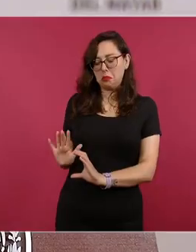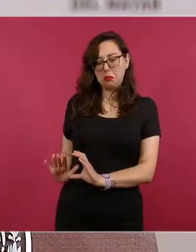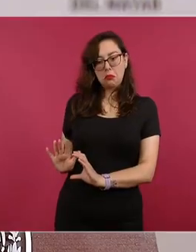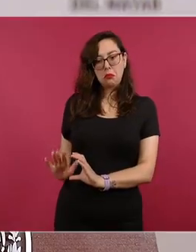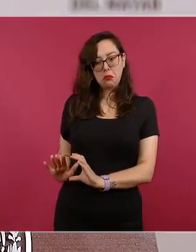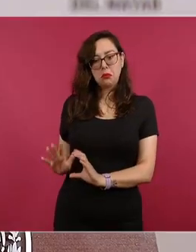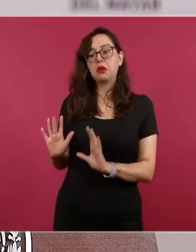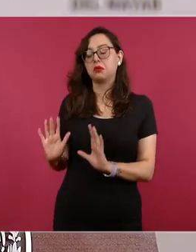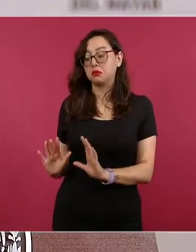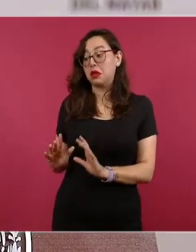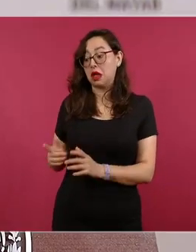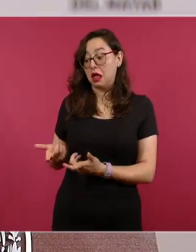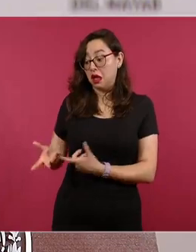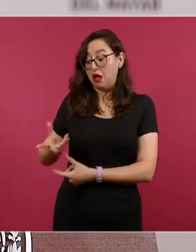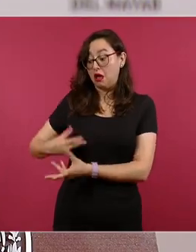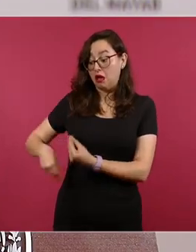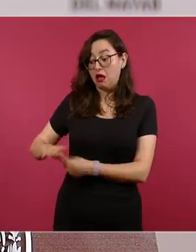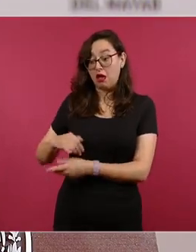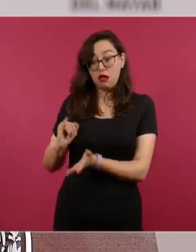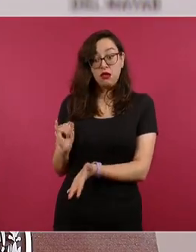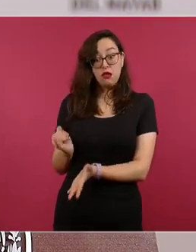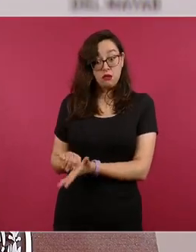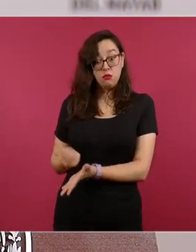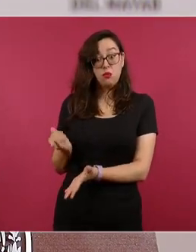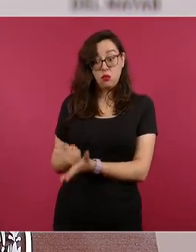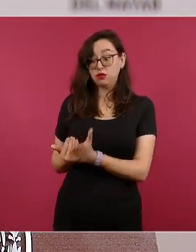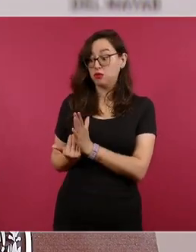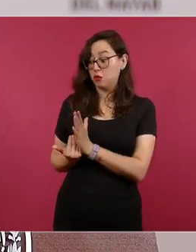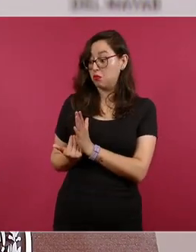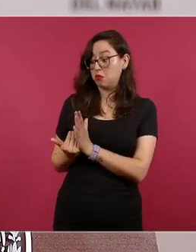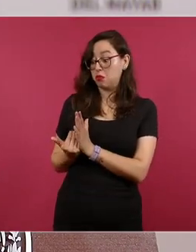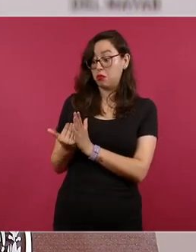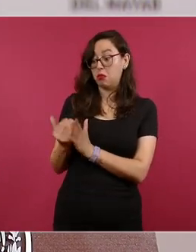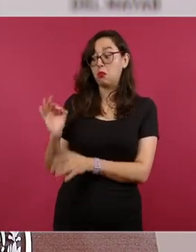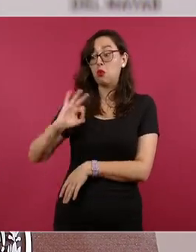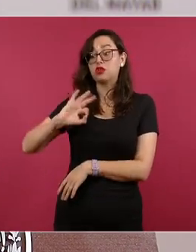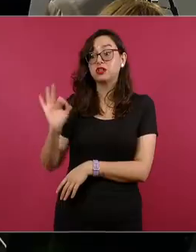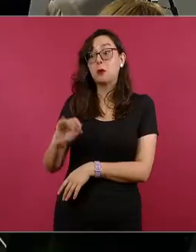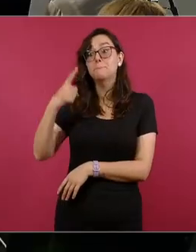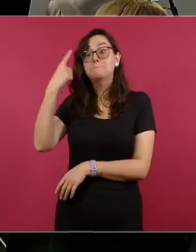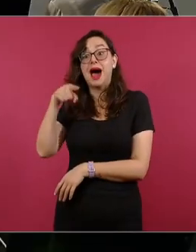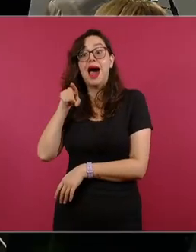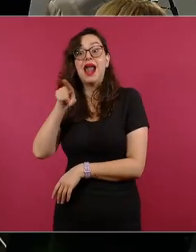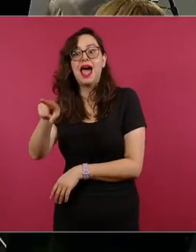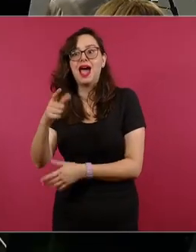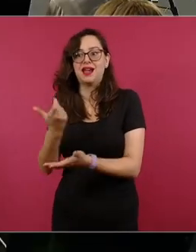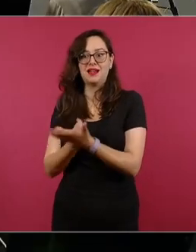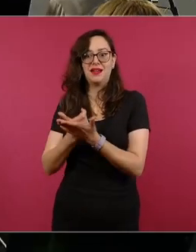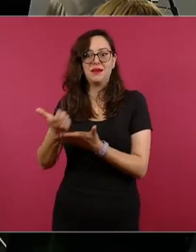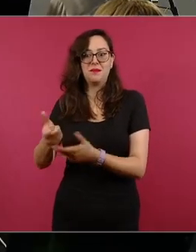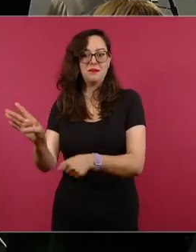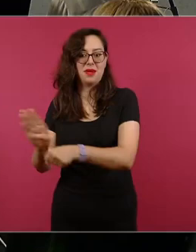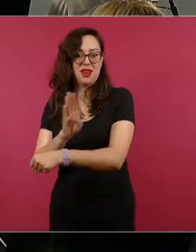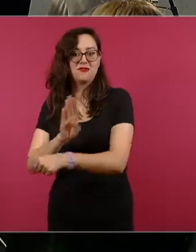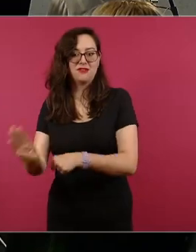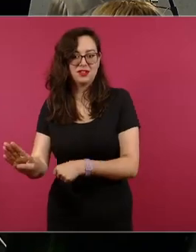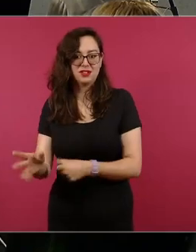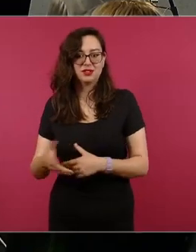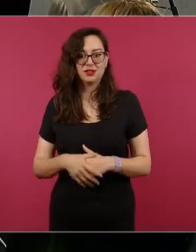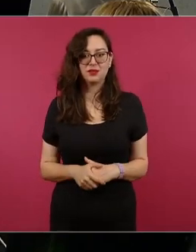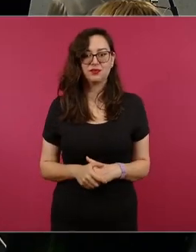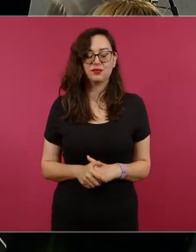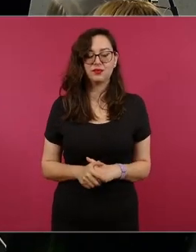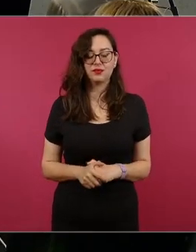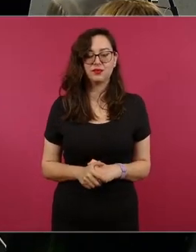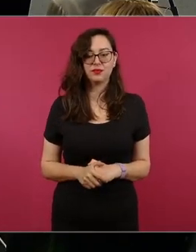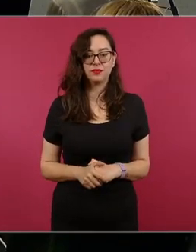los intereses que se generen, pero además ya no se le cobrarían las comisiones. De ese punto. Sí, gracias. Y